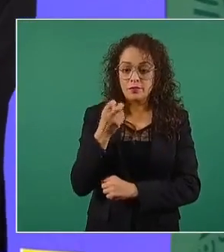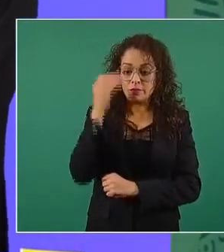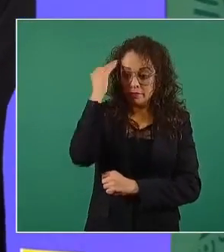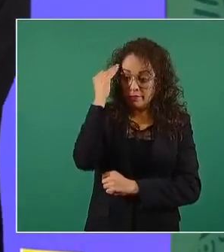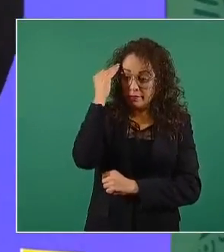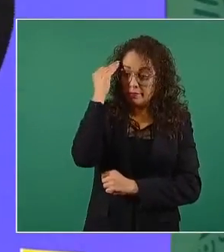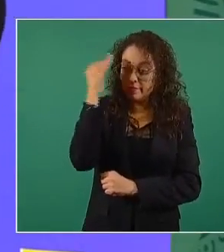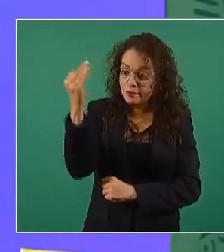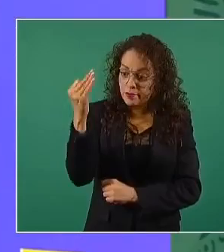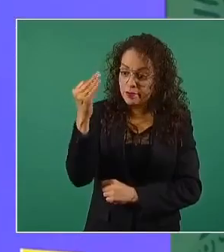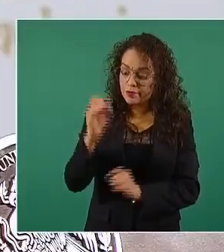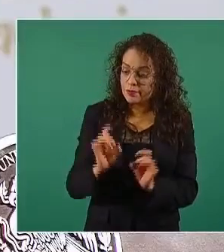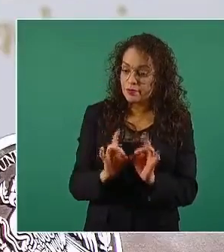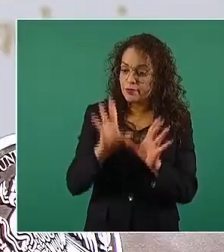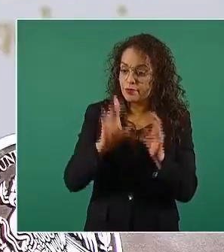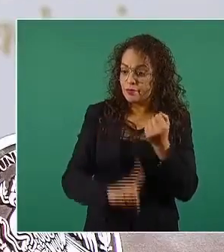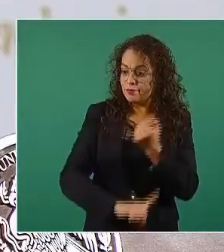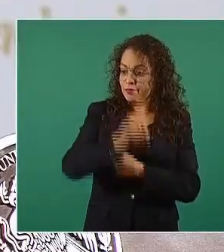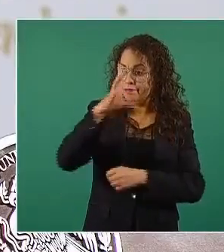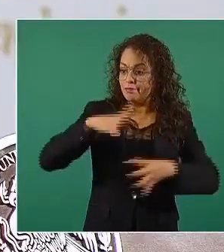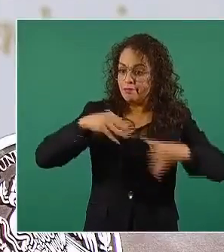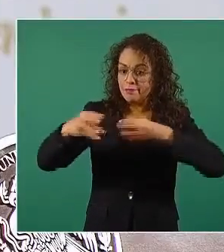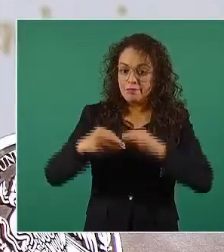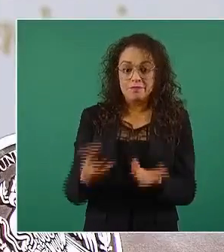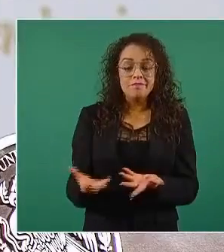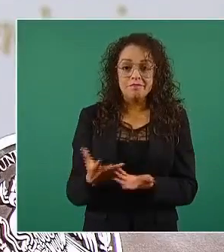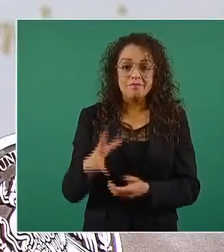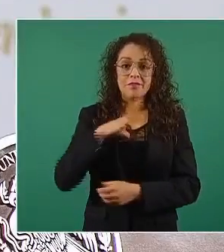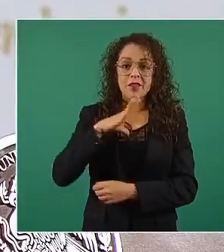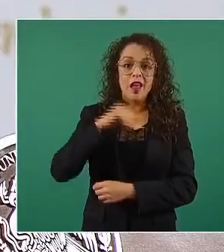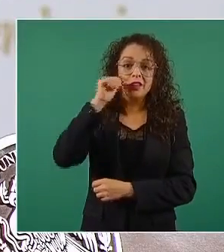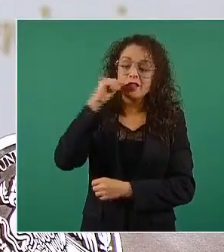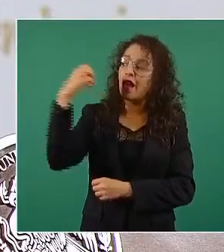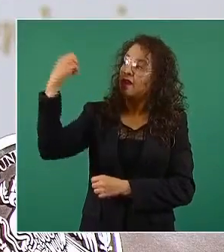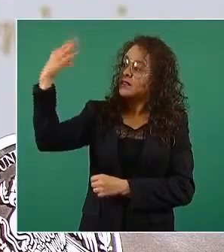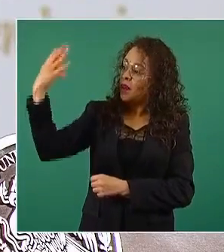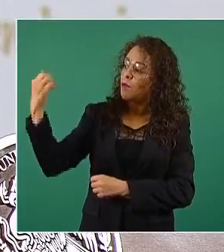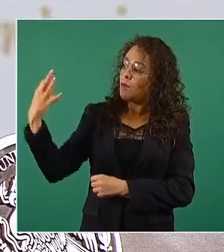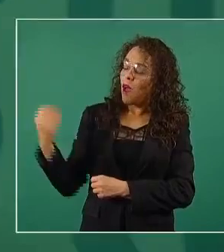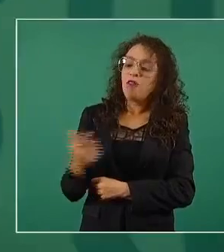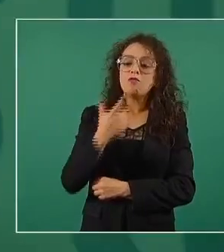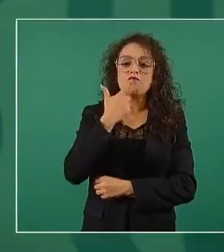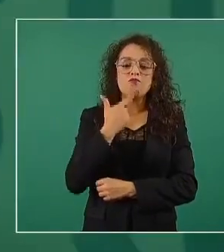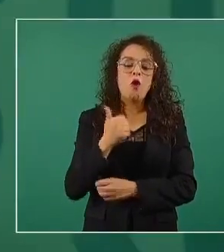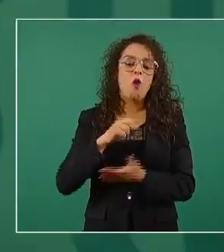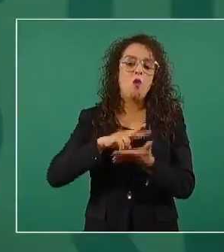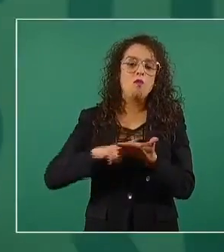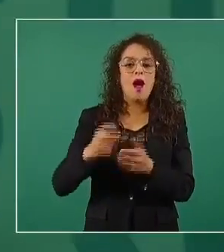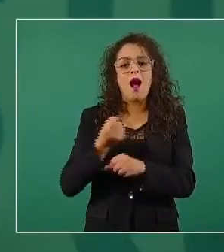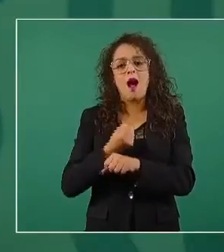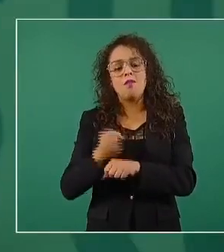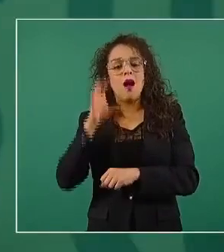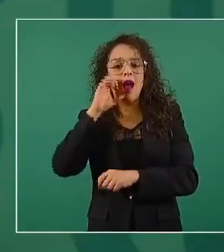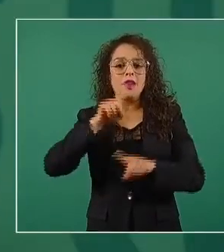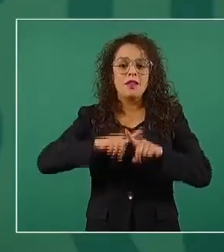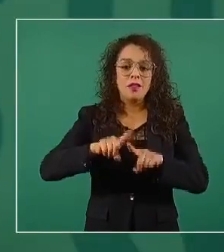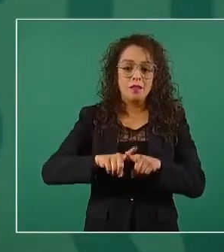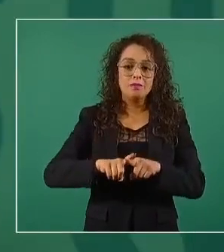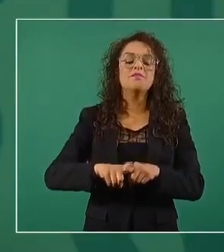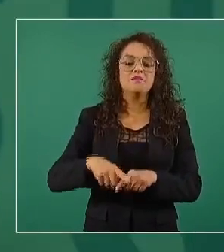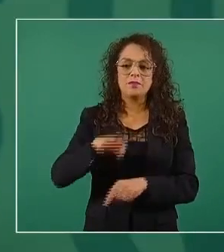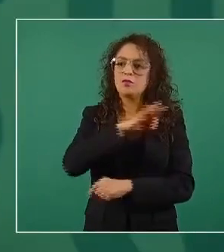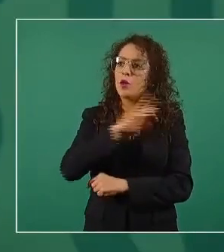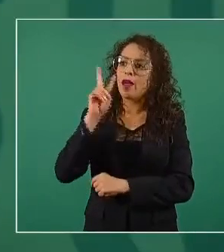semáforos, este convenio nos demuestra que en este país la generosidad siempre, siempre está en